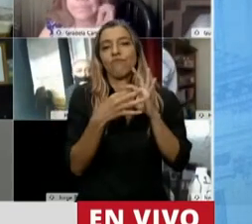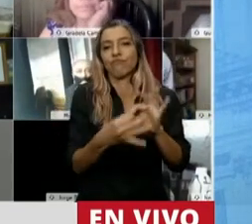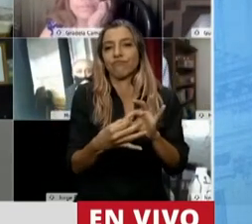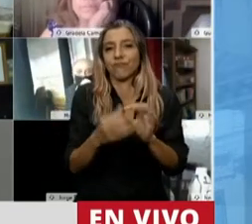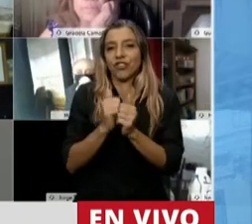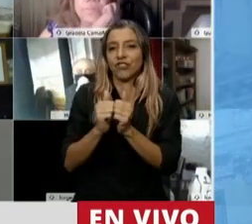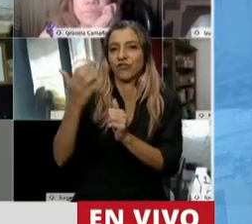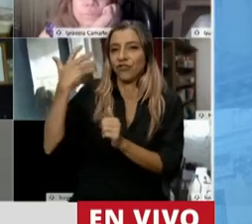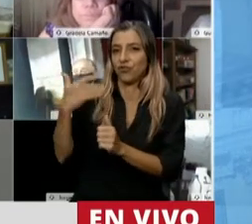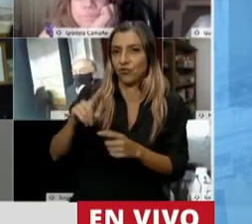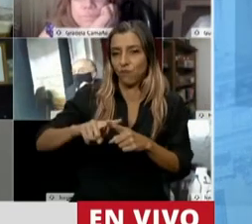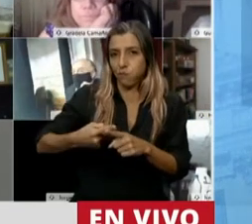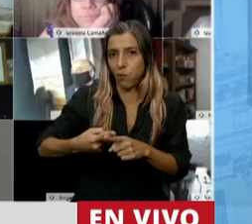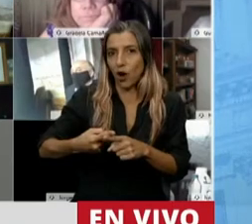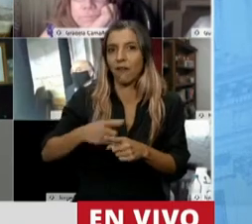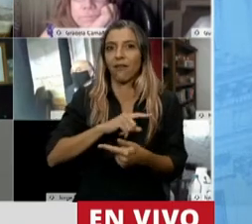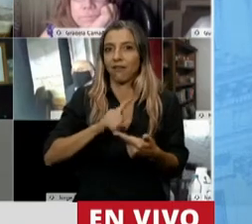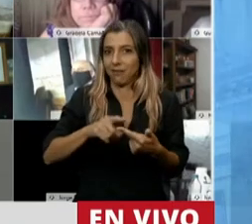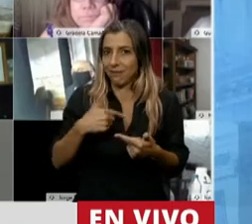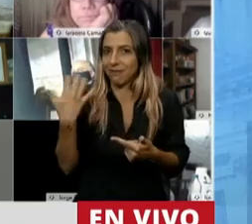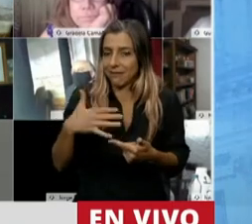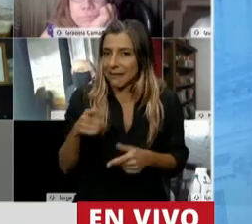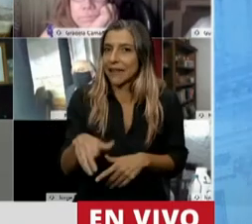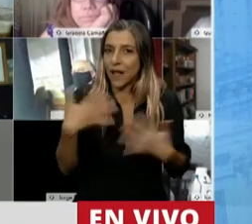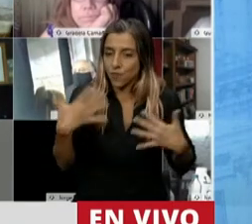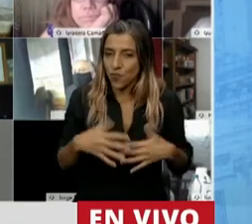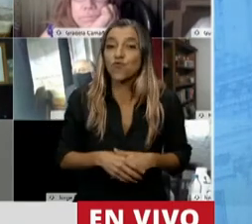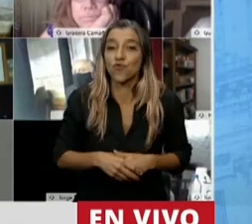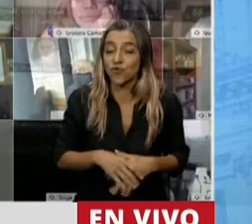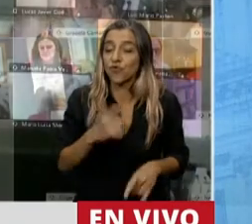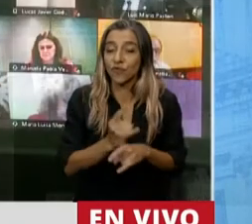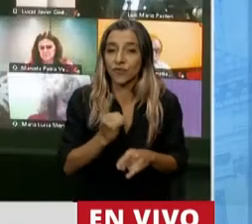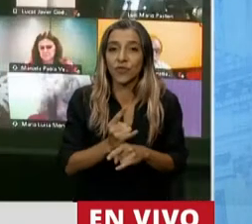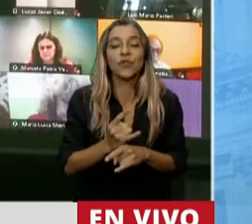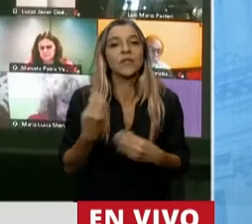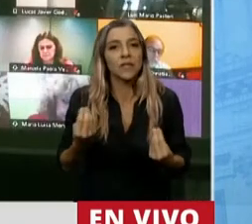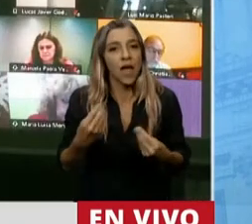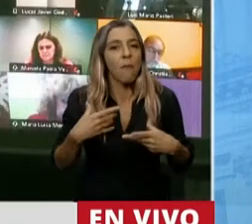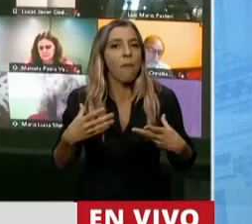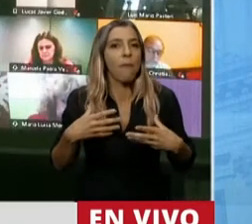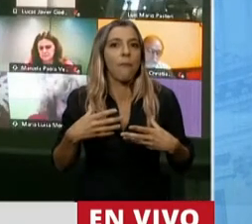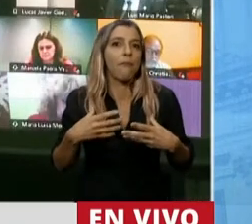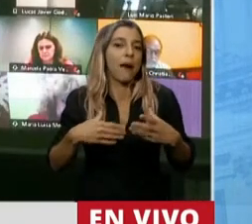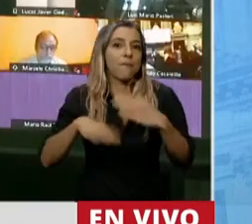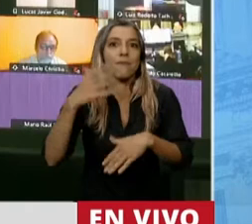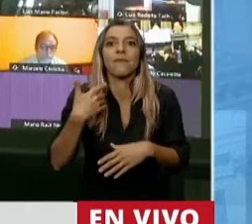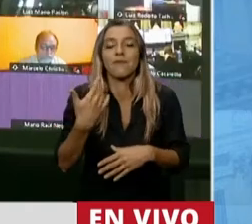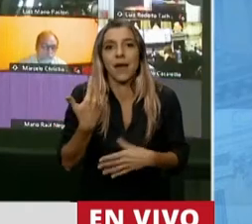Las grandes potencias históricamente fueron las que, y son las que, producen, sin dudas,